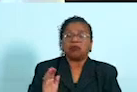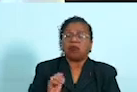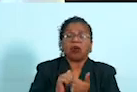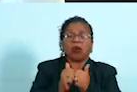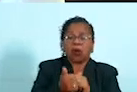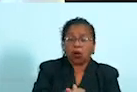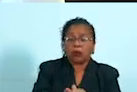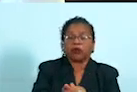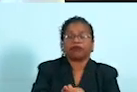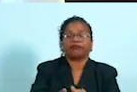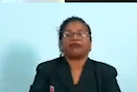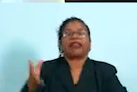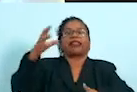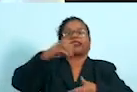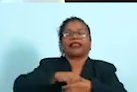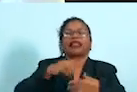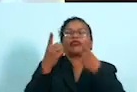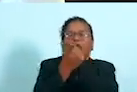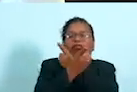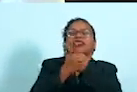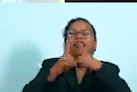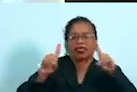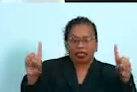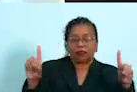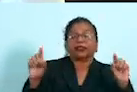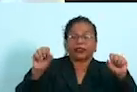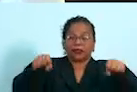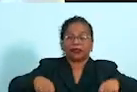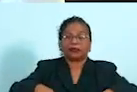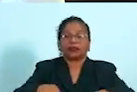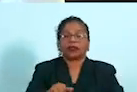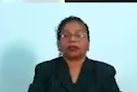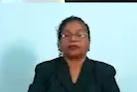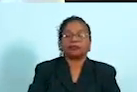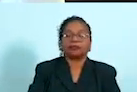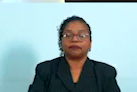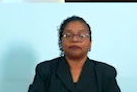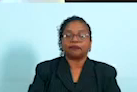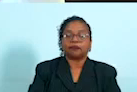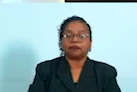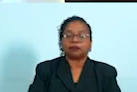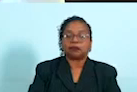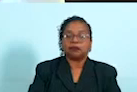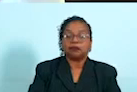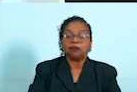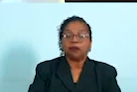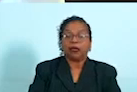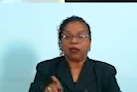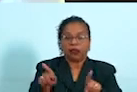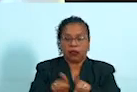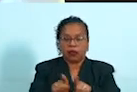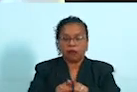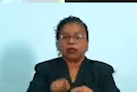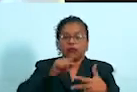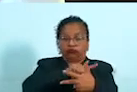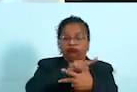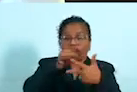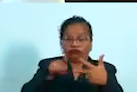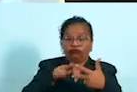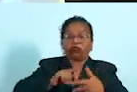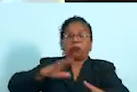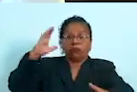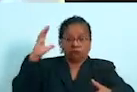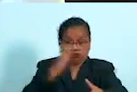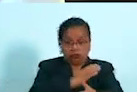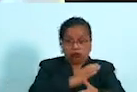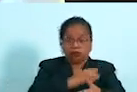encontramos el balance de la democracia dentro del sistema de gobierno a través de la separación de poderes.